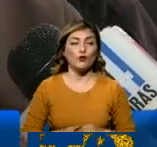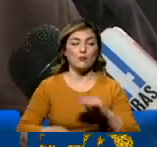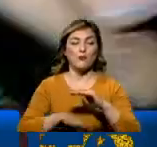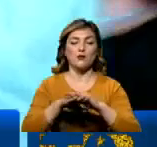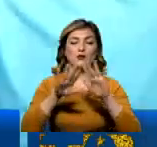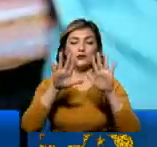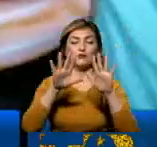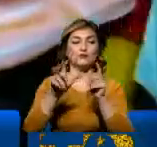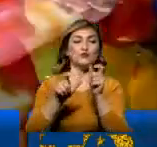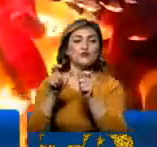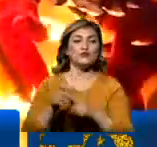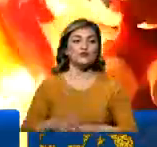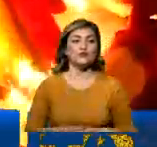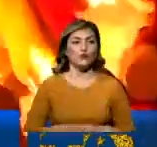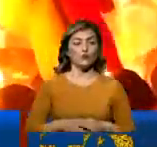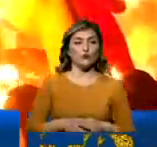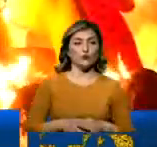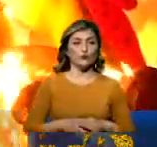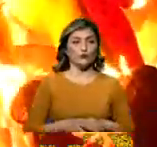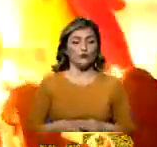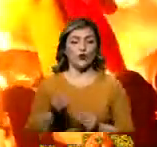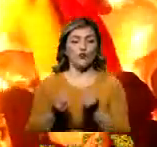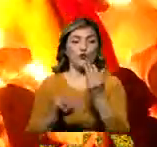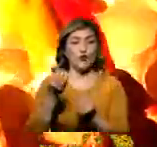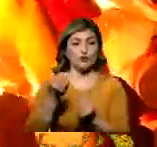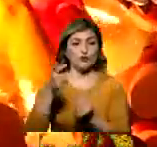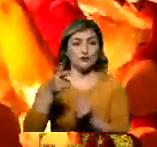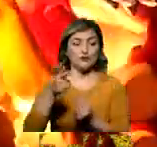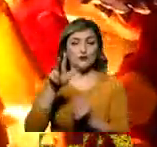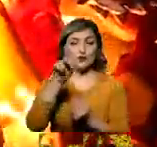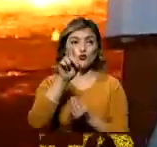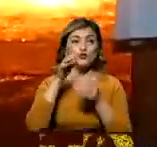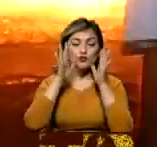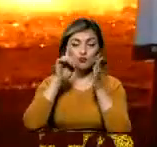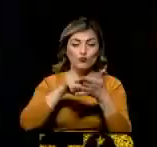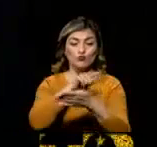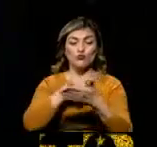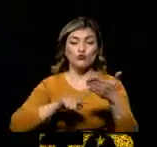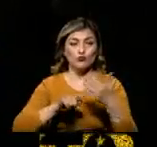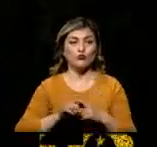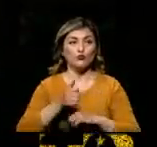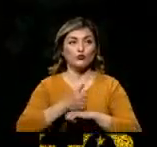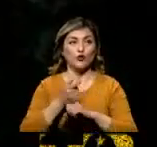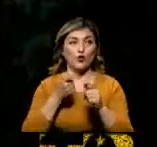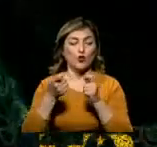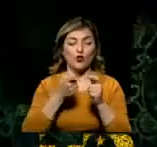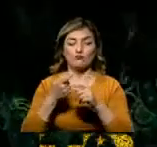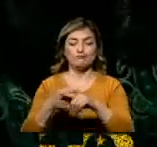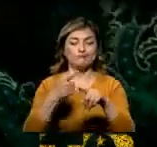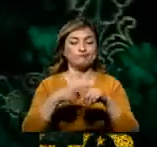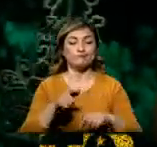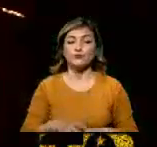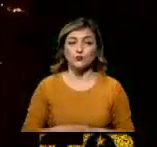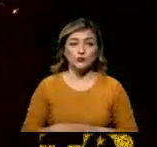las 10 personas. La quema de monigotes el 31 de diciembre está prohibida y las autoridades anuncian una serie de operativos de control